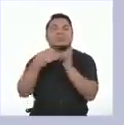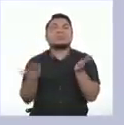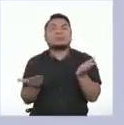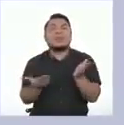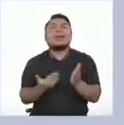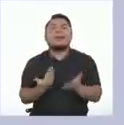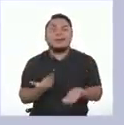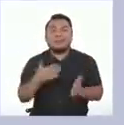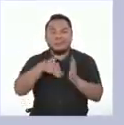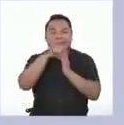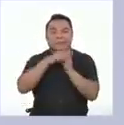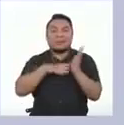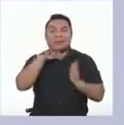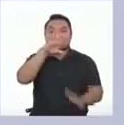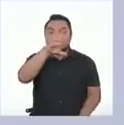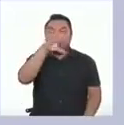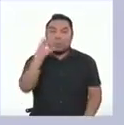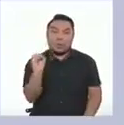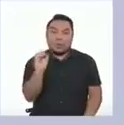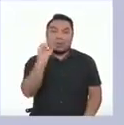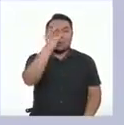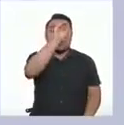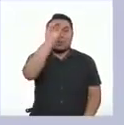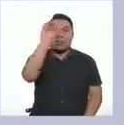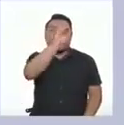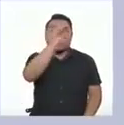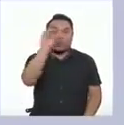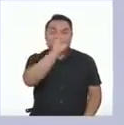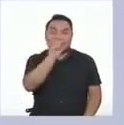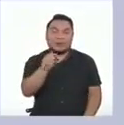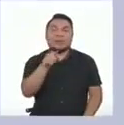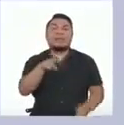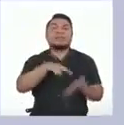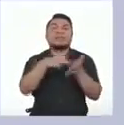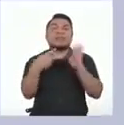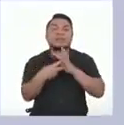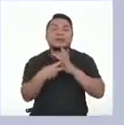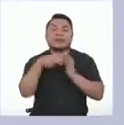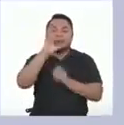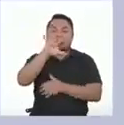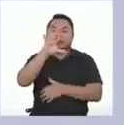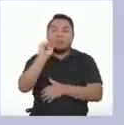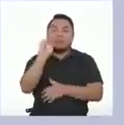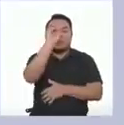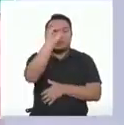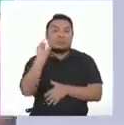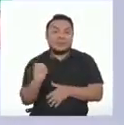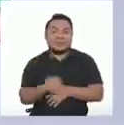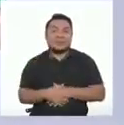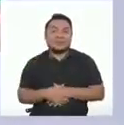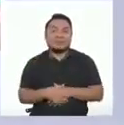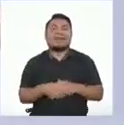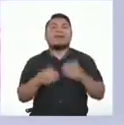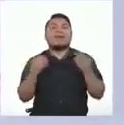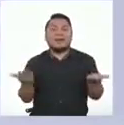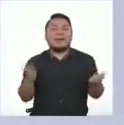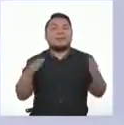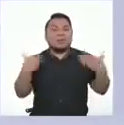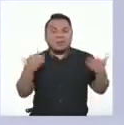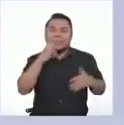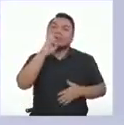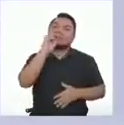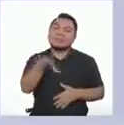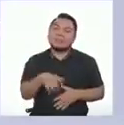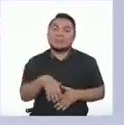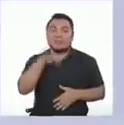Tendríamos pintados 50 cuadraditos, lo que representa el 50%. Entonces podemos